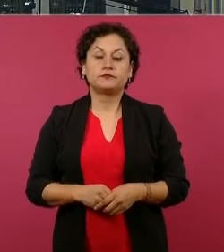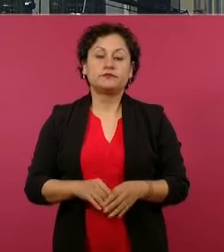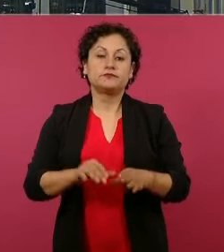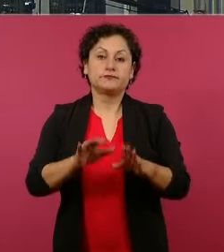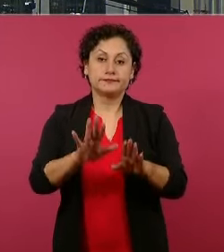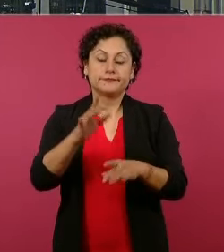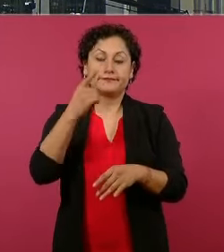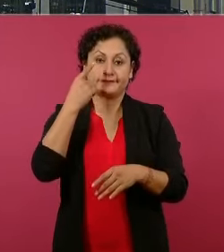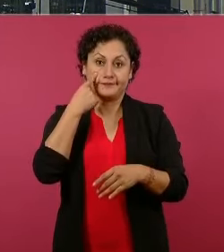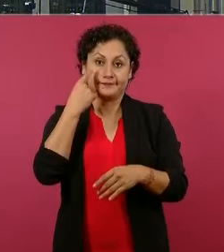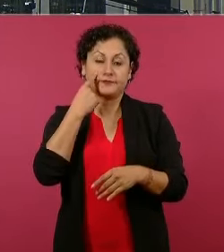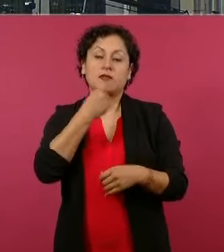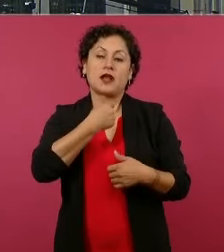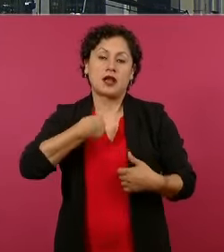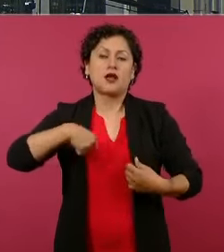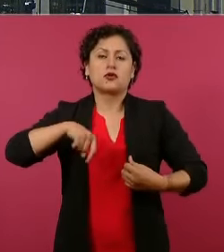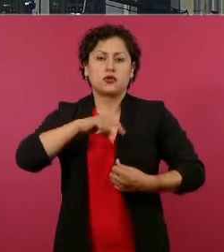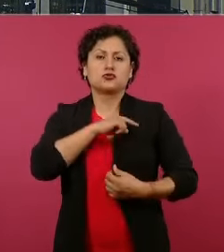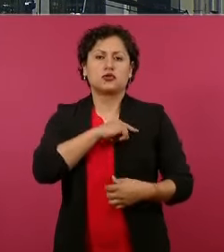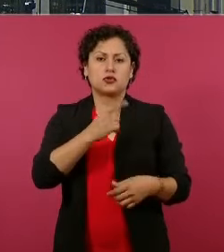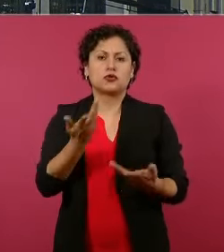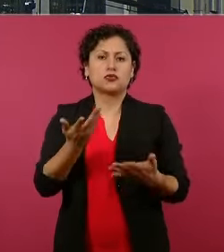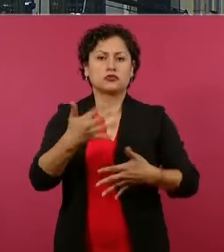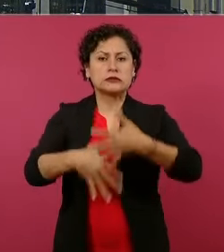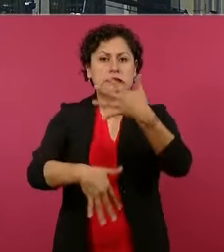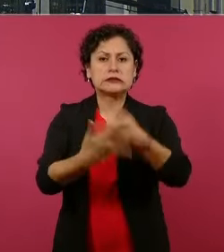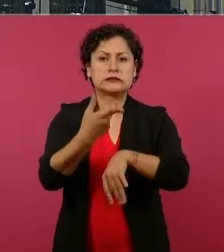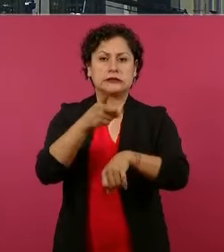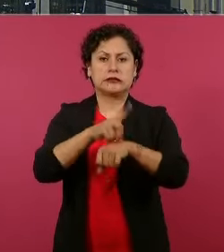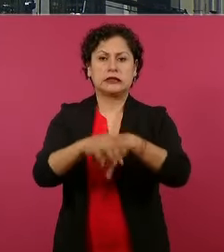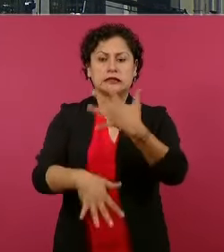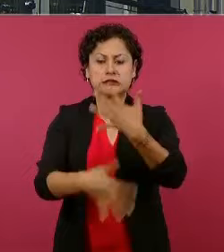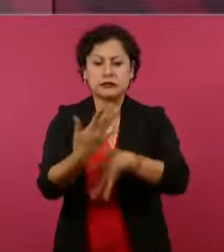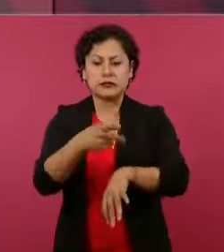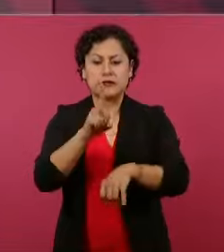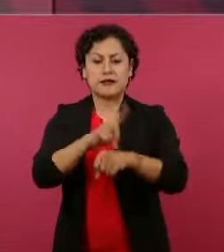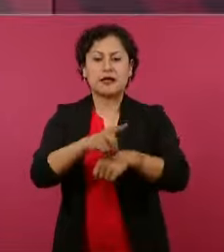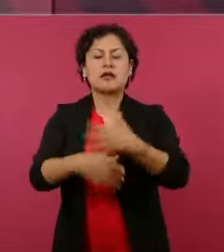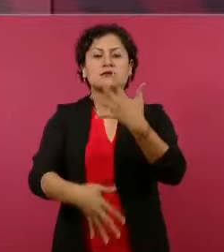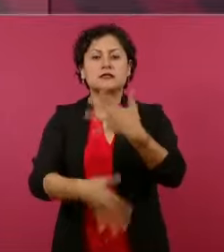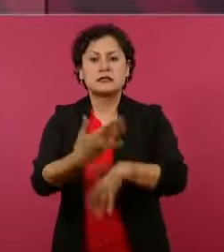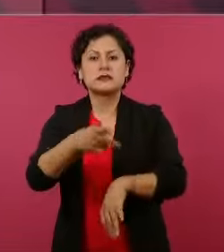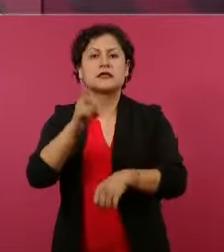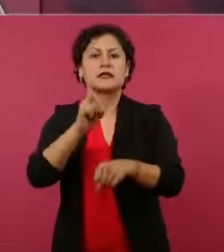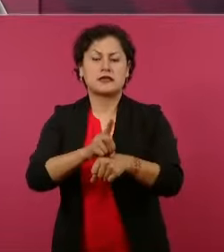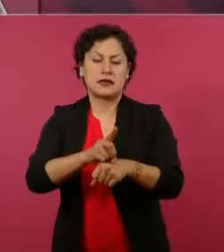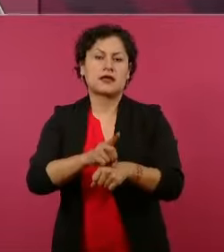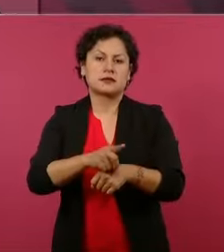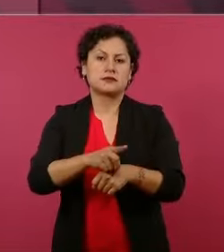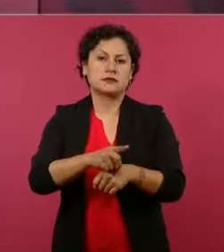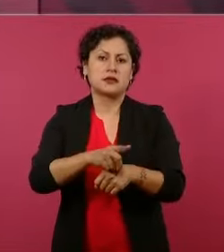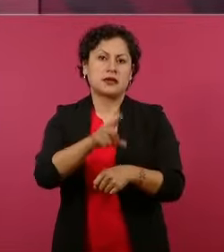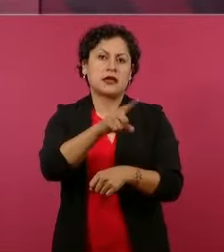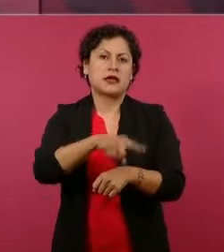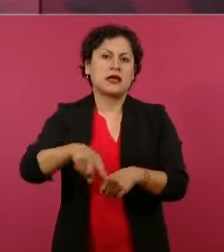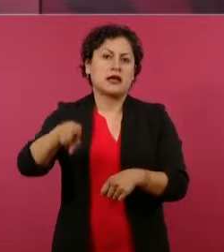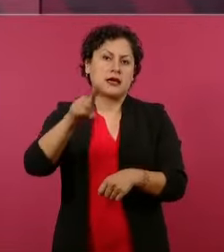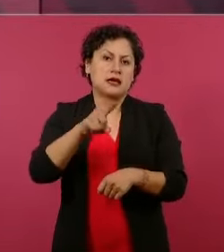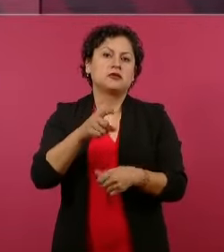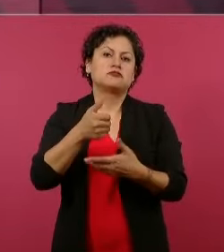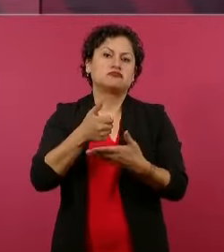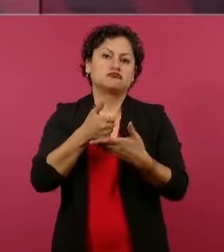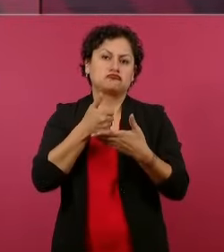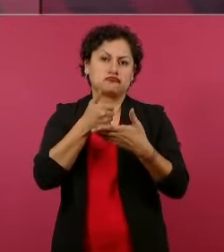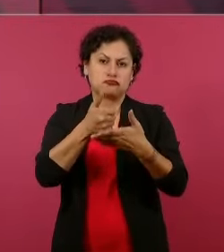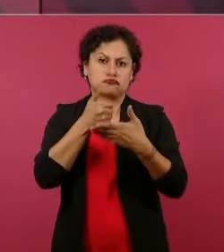días les va a ir a este informando eh tanto el doctor alcoser como Zoe